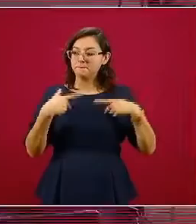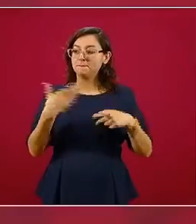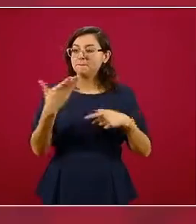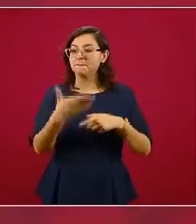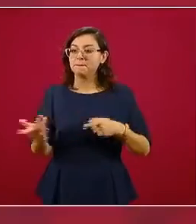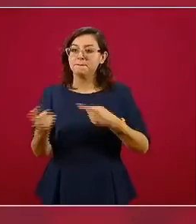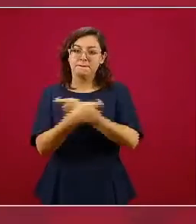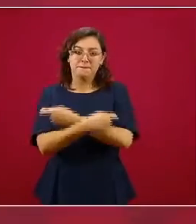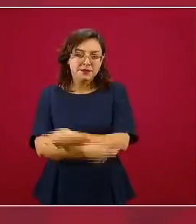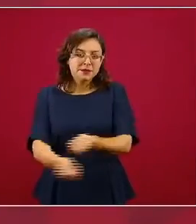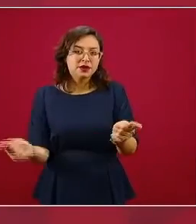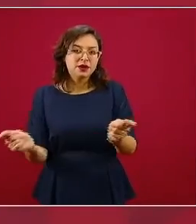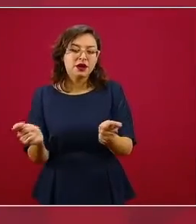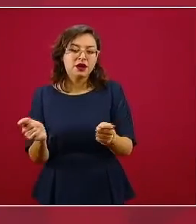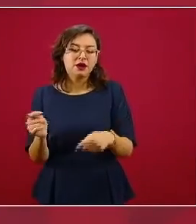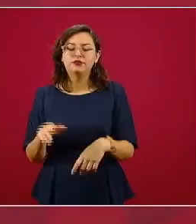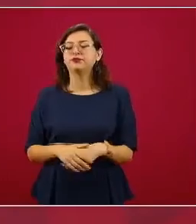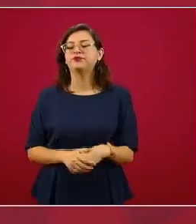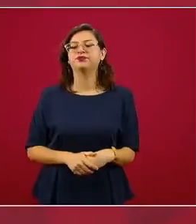el manejo del presupuesto?